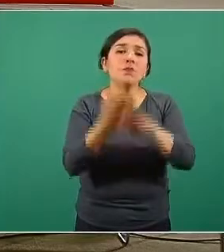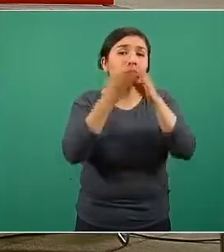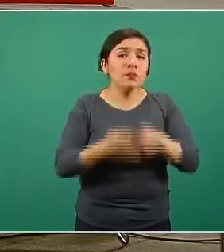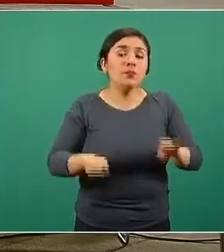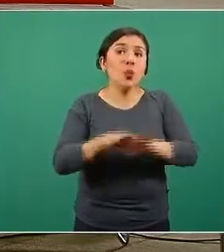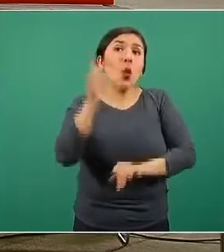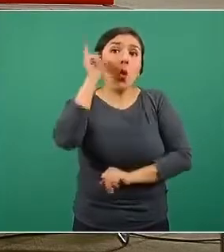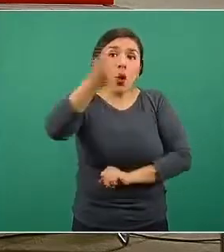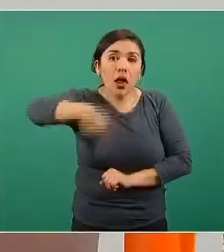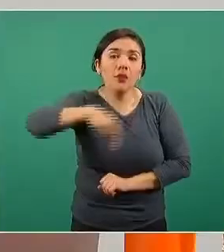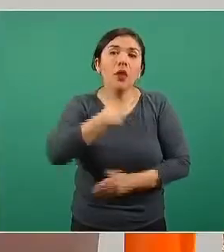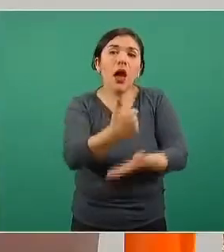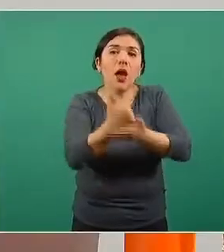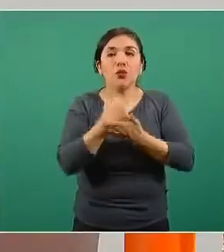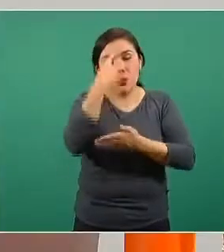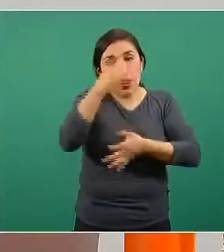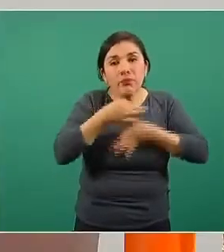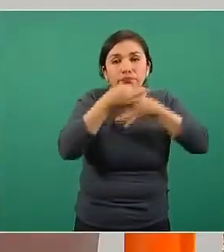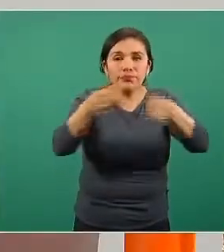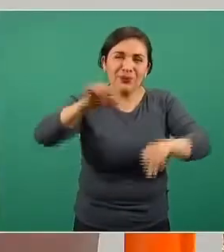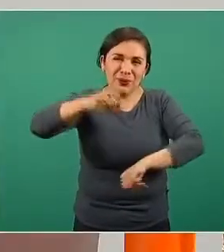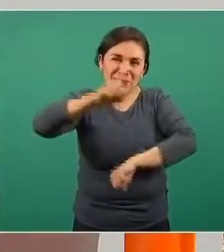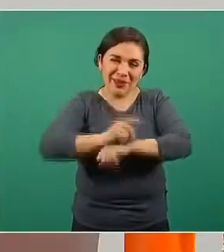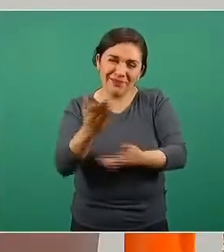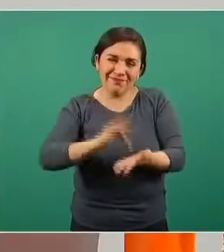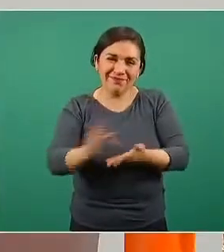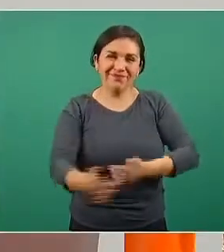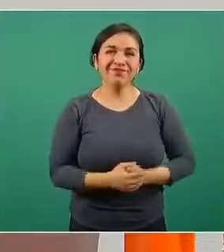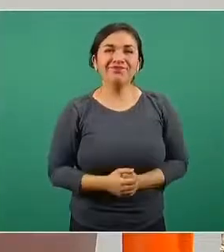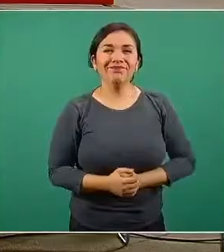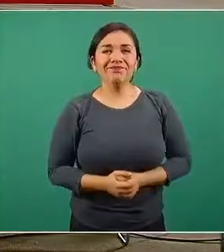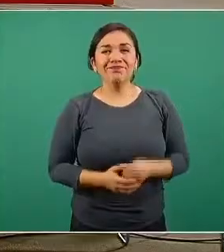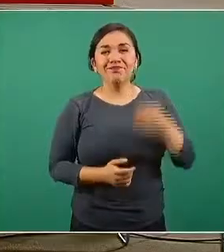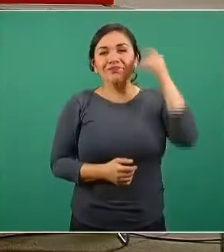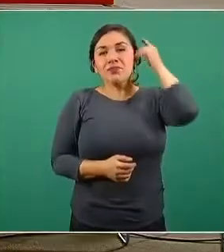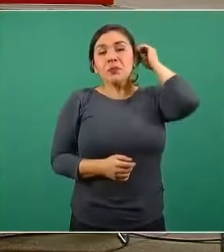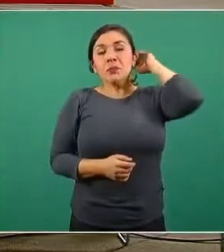que ojalá nos ayuden a difundir el día de hoy. Muchas gracias.